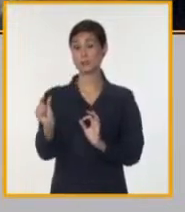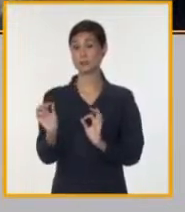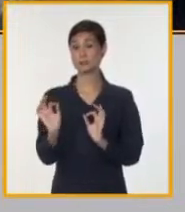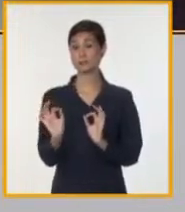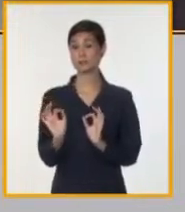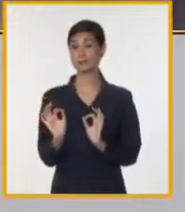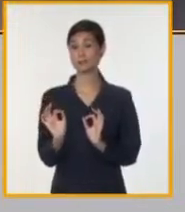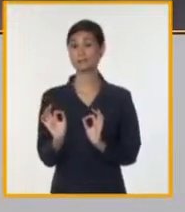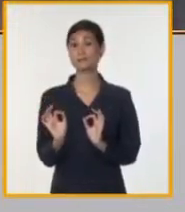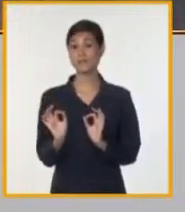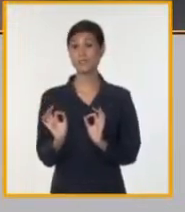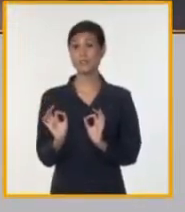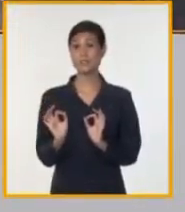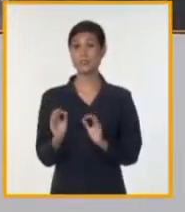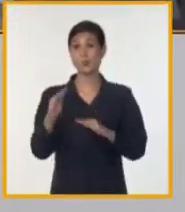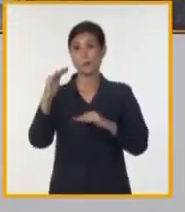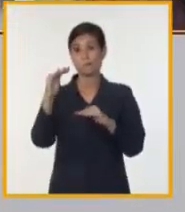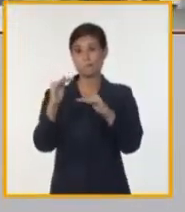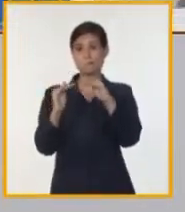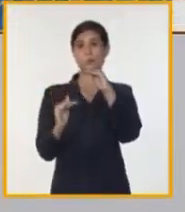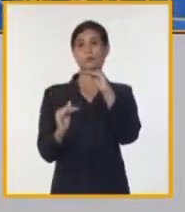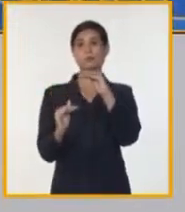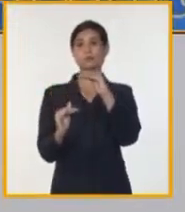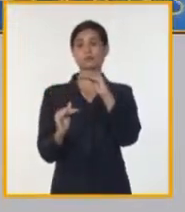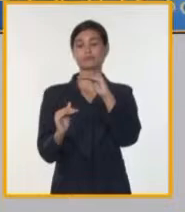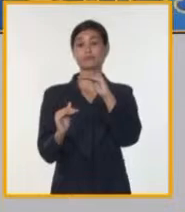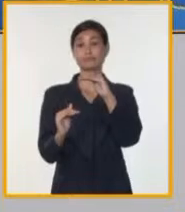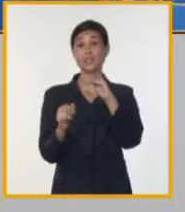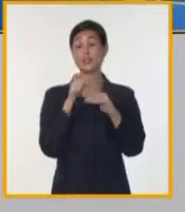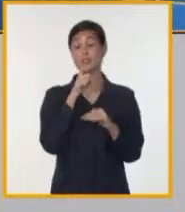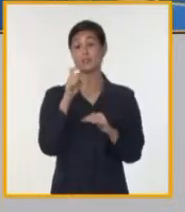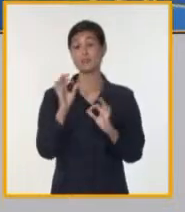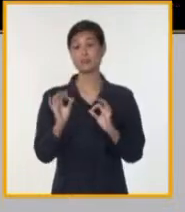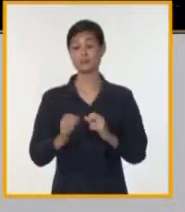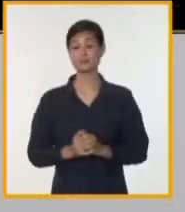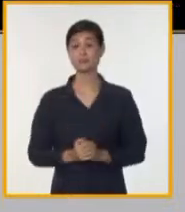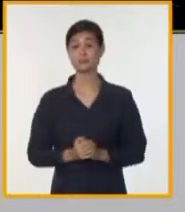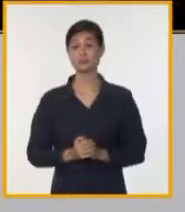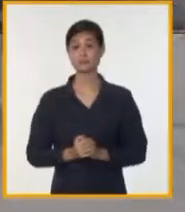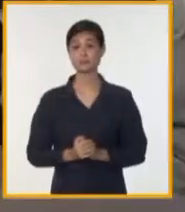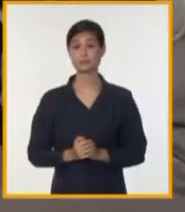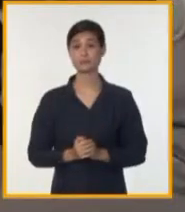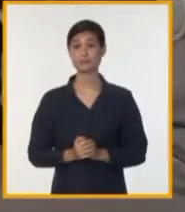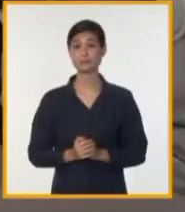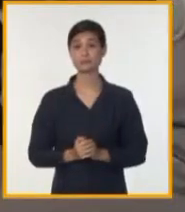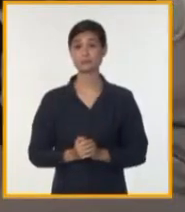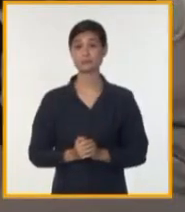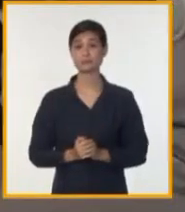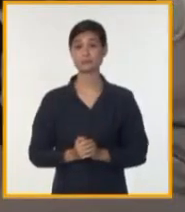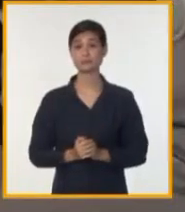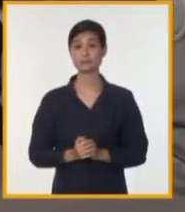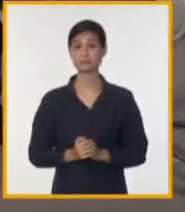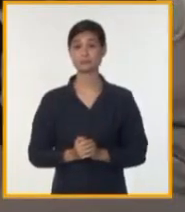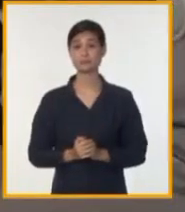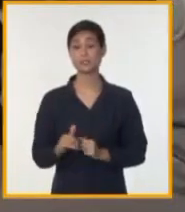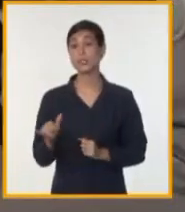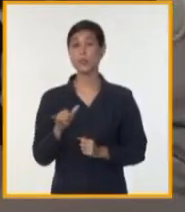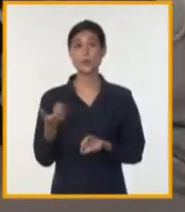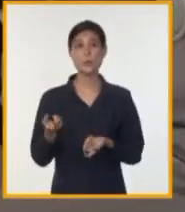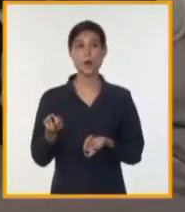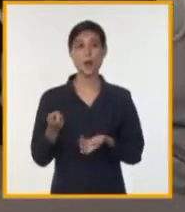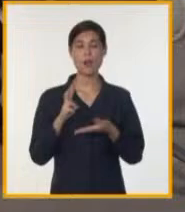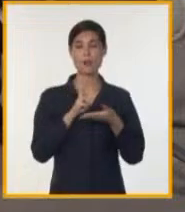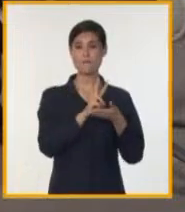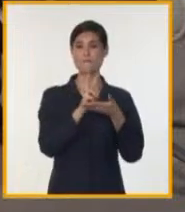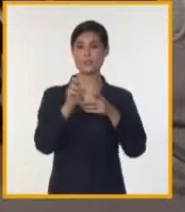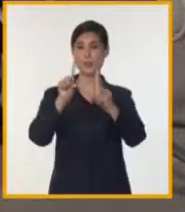contracción bastante significativa en este indicador. De igual manera se comporta el tema de los viajes. Es decir,